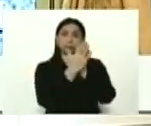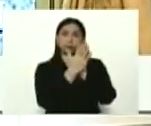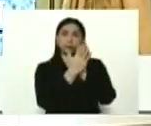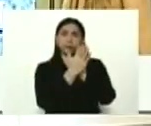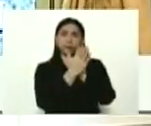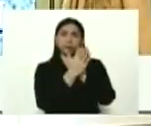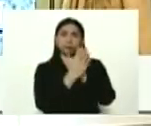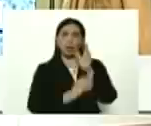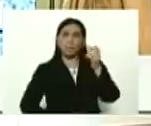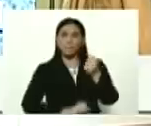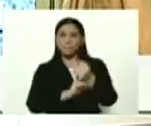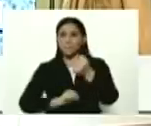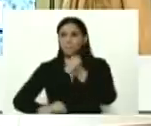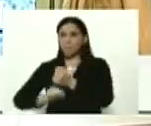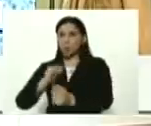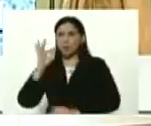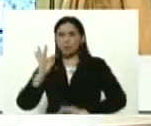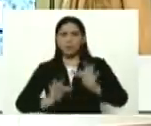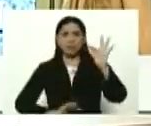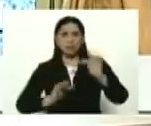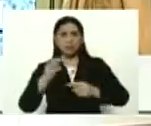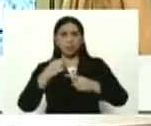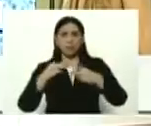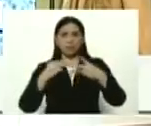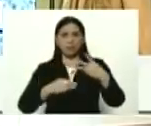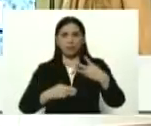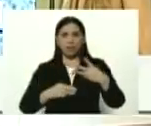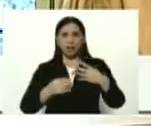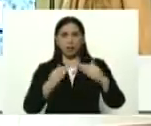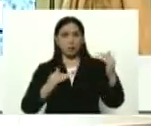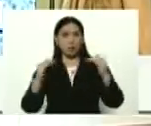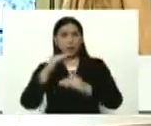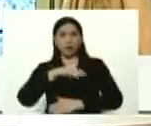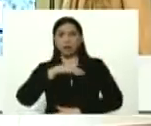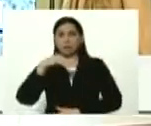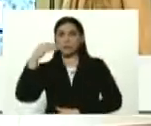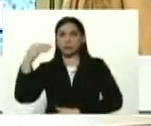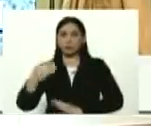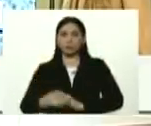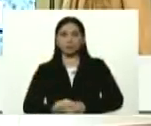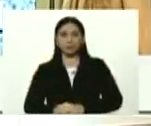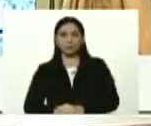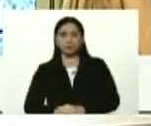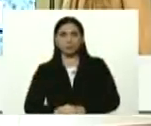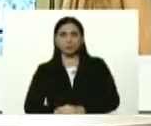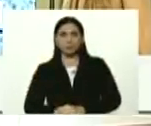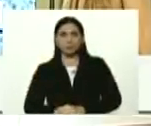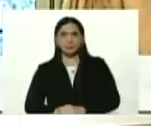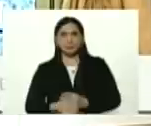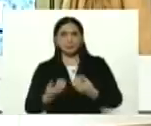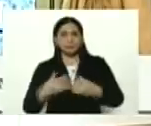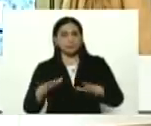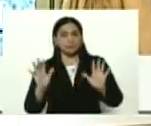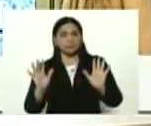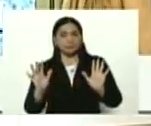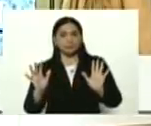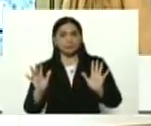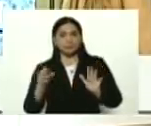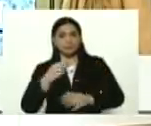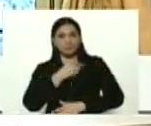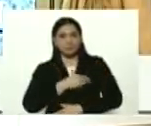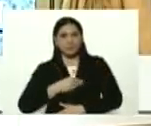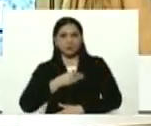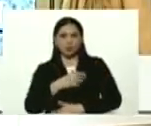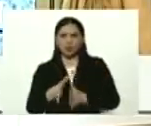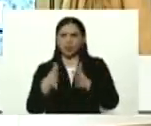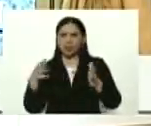en el apoyo físico, material, moral, espiritual. Así que las misiones, y